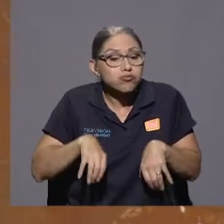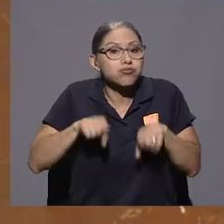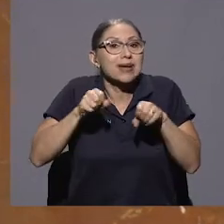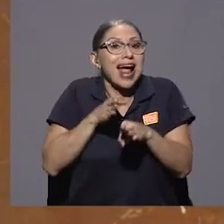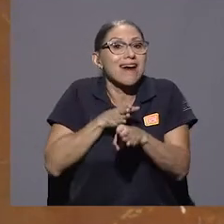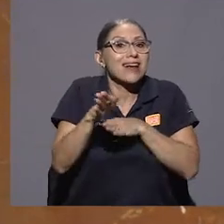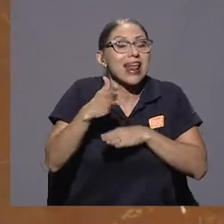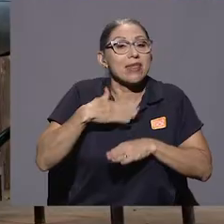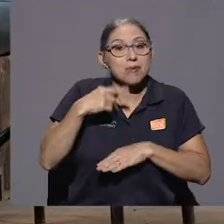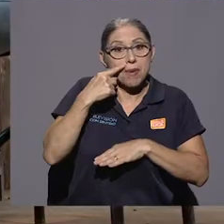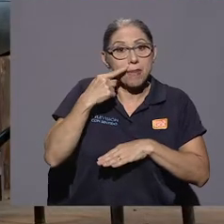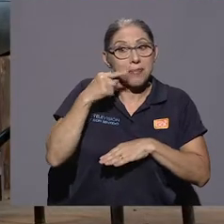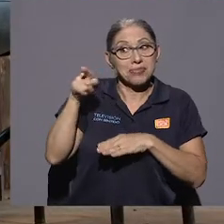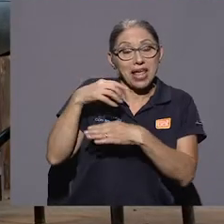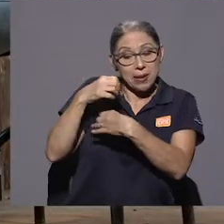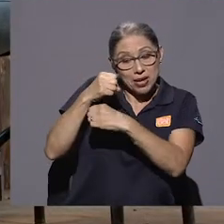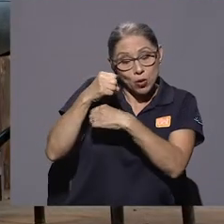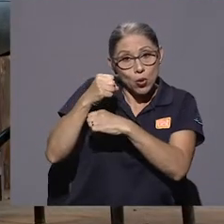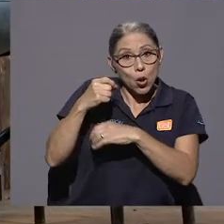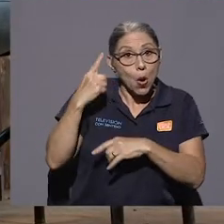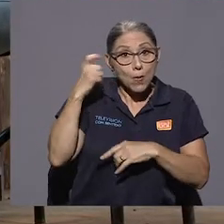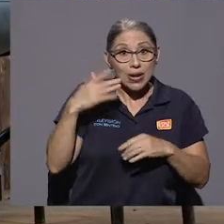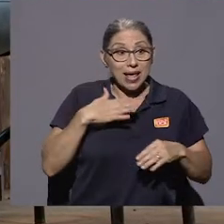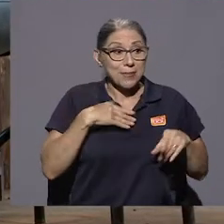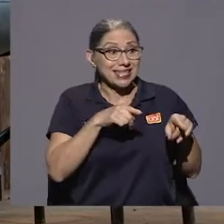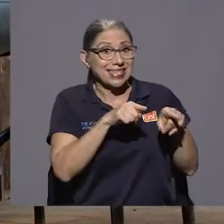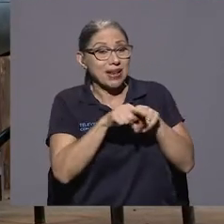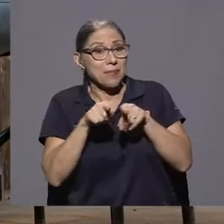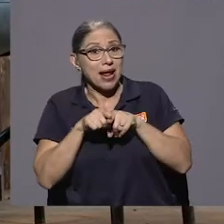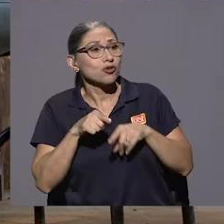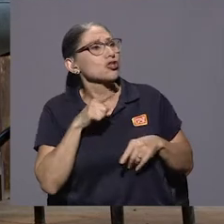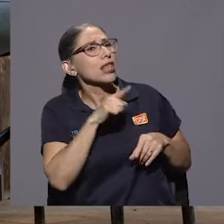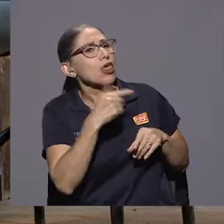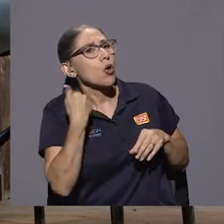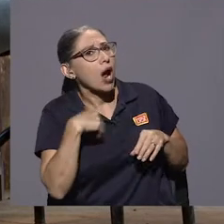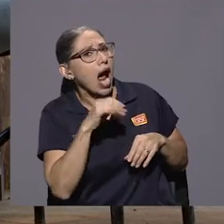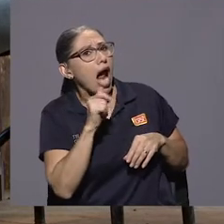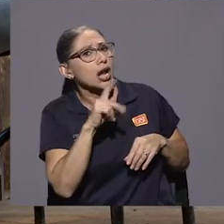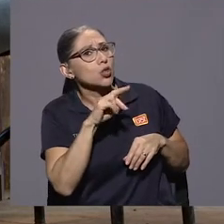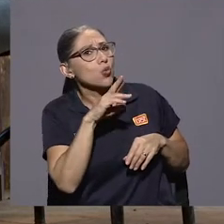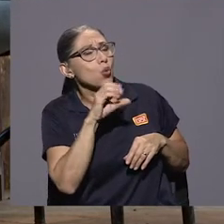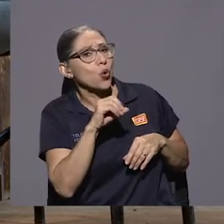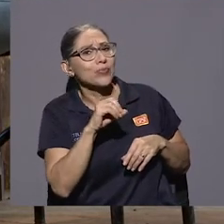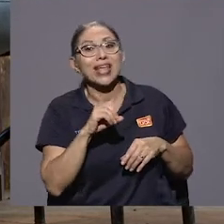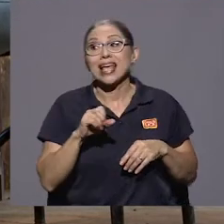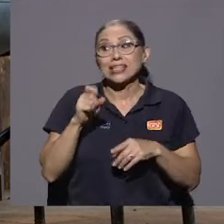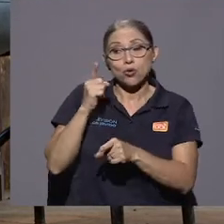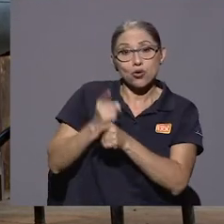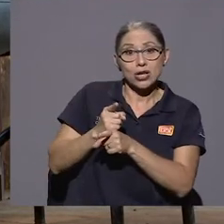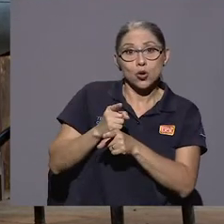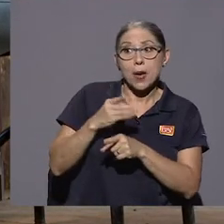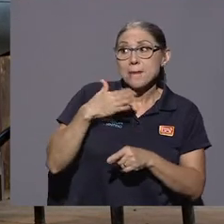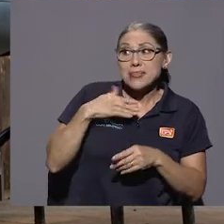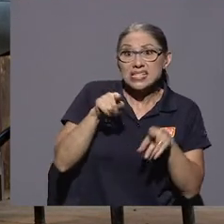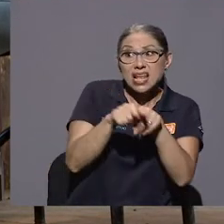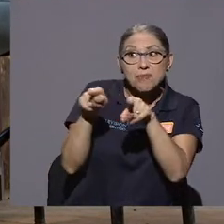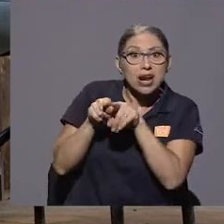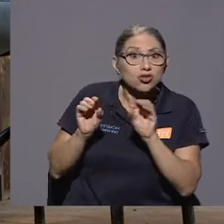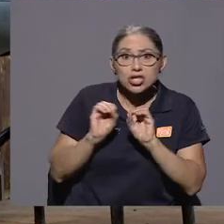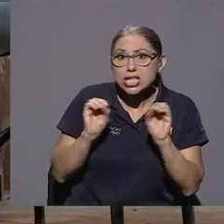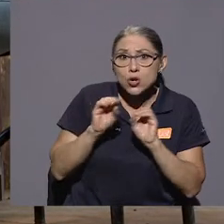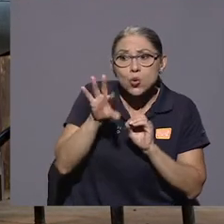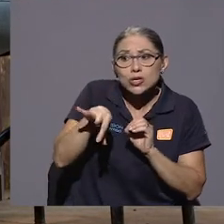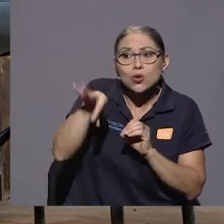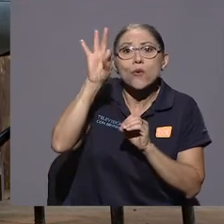de mi papá, que era microbiólogo, porque ninguno de mis hermanos había... Don José Arturo. Correcto. había escogido microbiología y